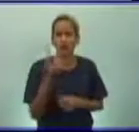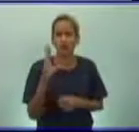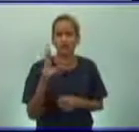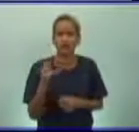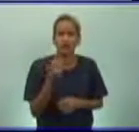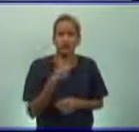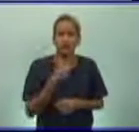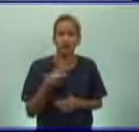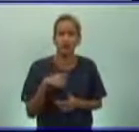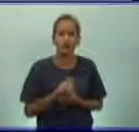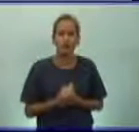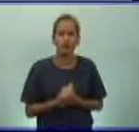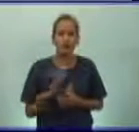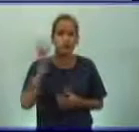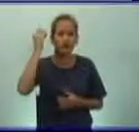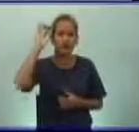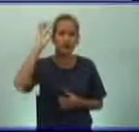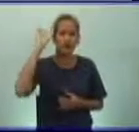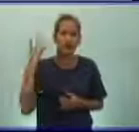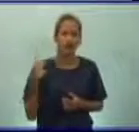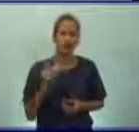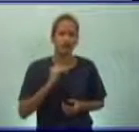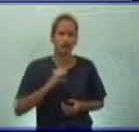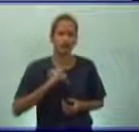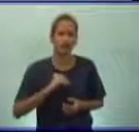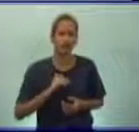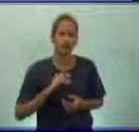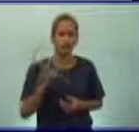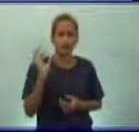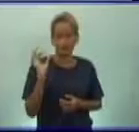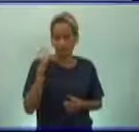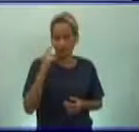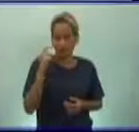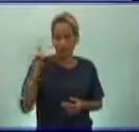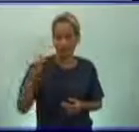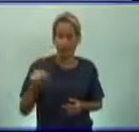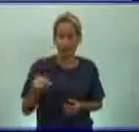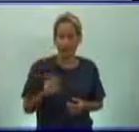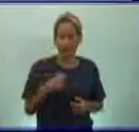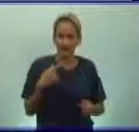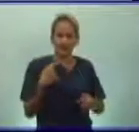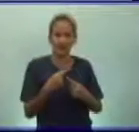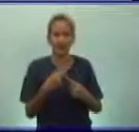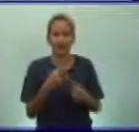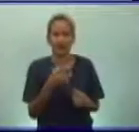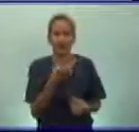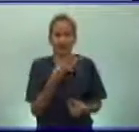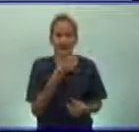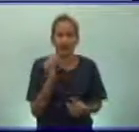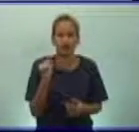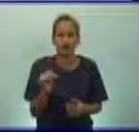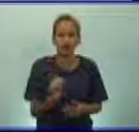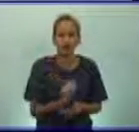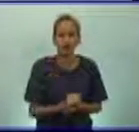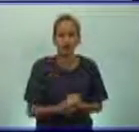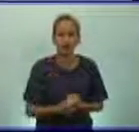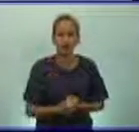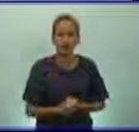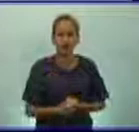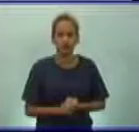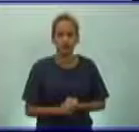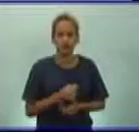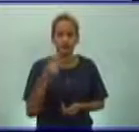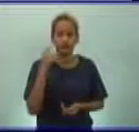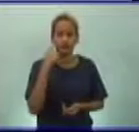ejemplo, Celia se siente todavía tan real y cercana que tal parece como si estuviera aquí.